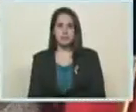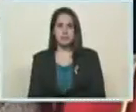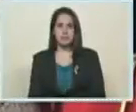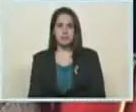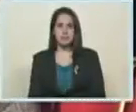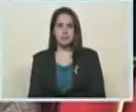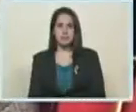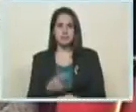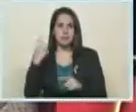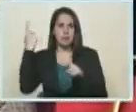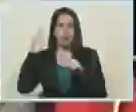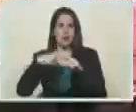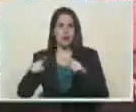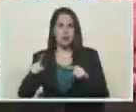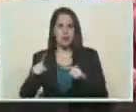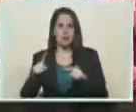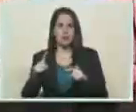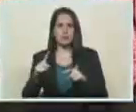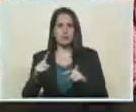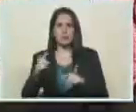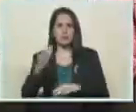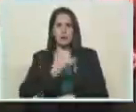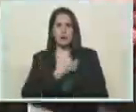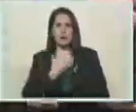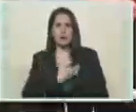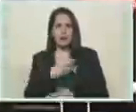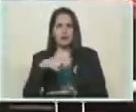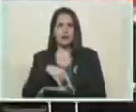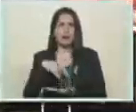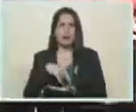Compañeros alcaldes, alcaldesas de Carabobo.